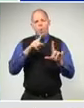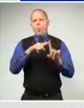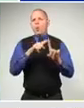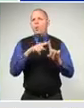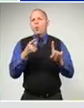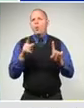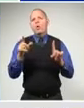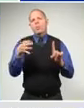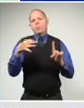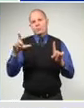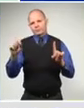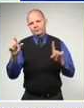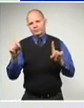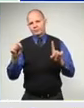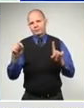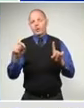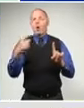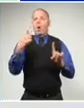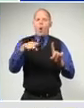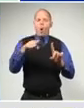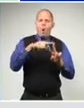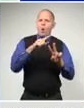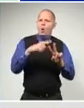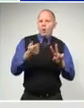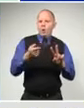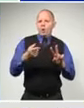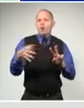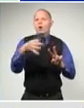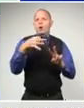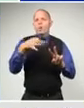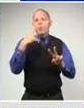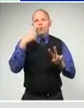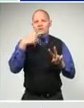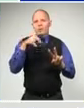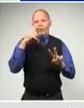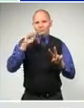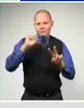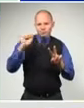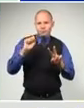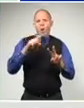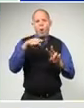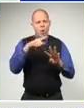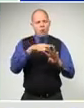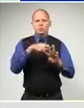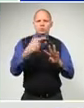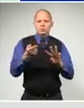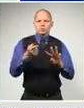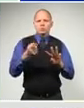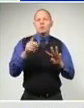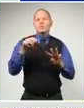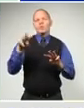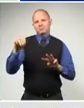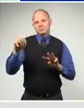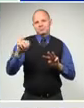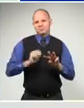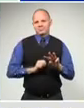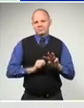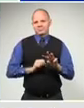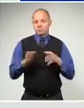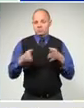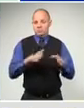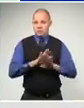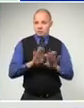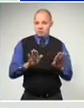1 de Urbano Nori y 3 de Mayalí. Y en el caso de los viajeros de Holguín, todos